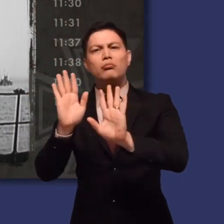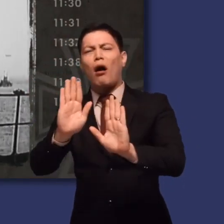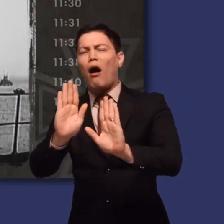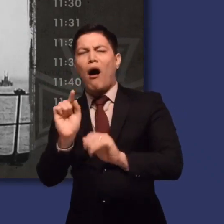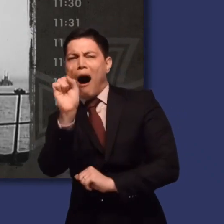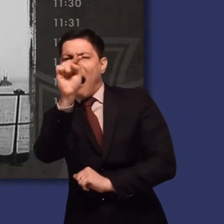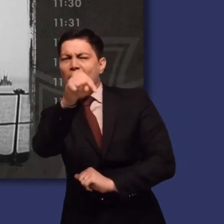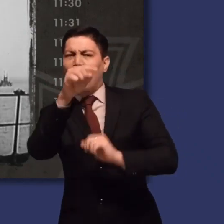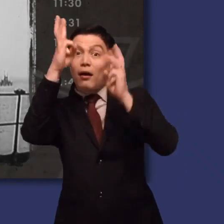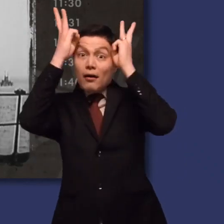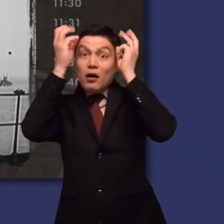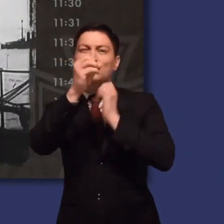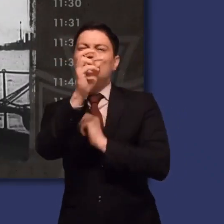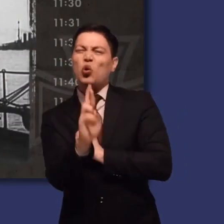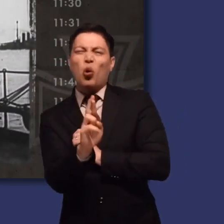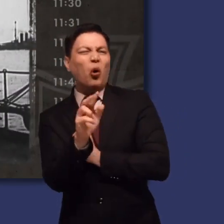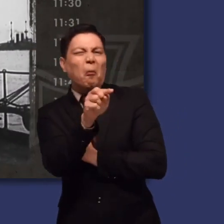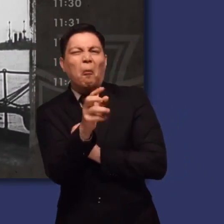mundo.